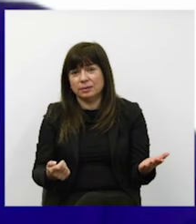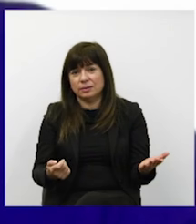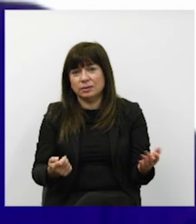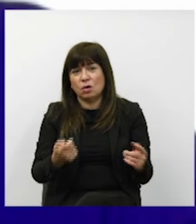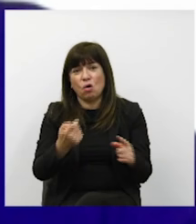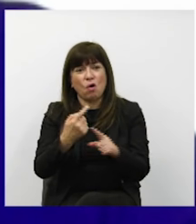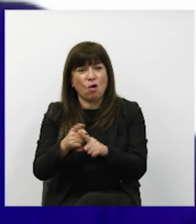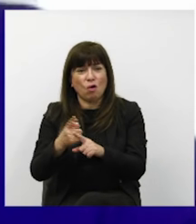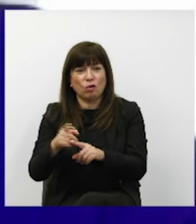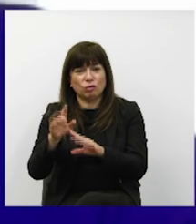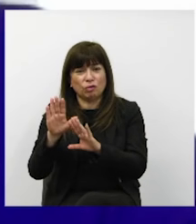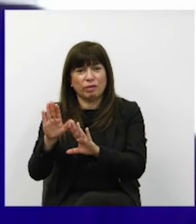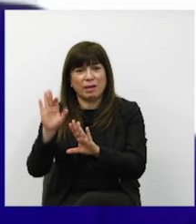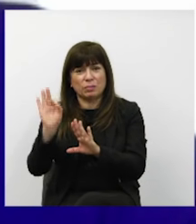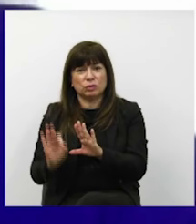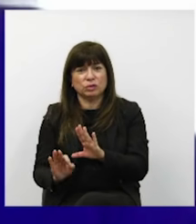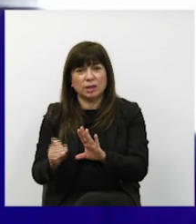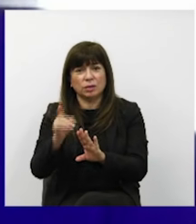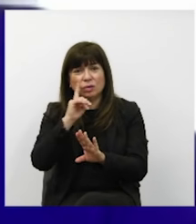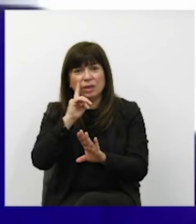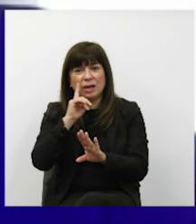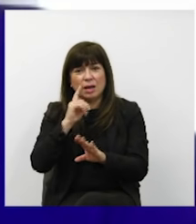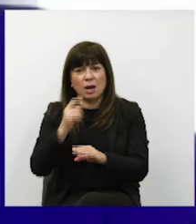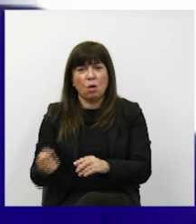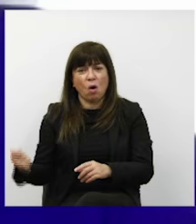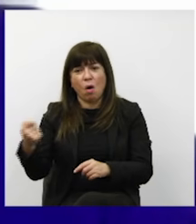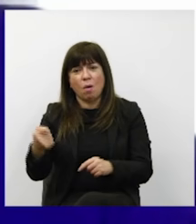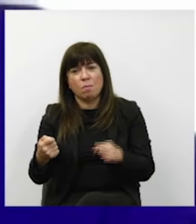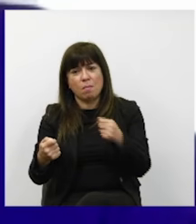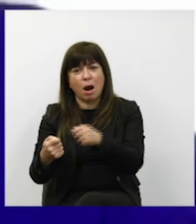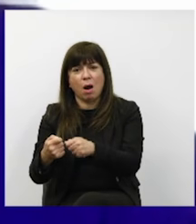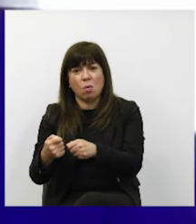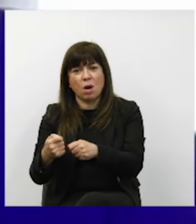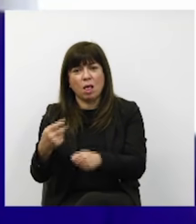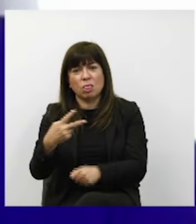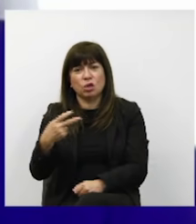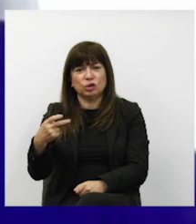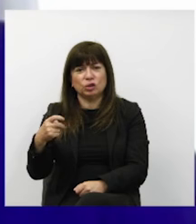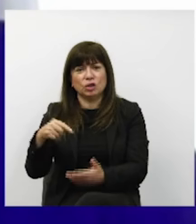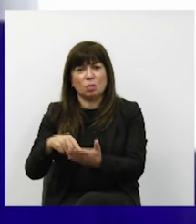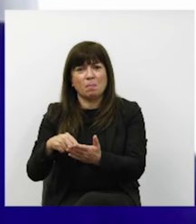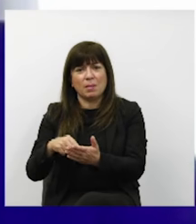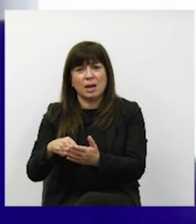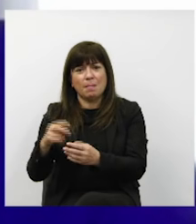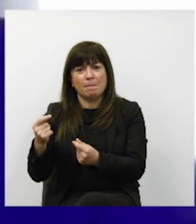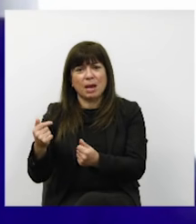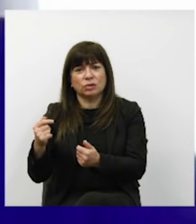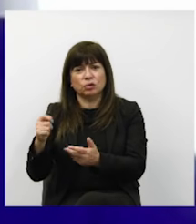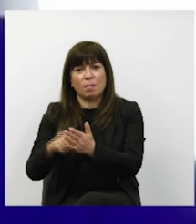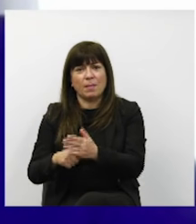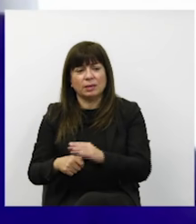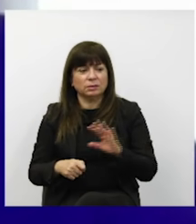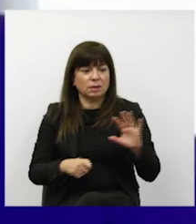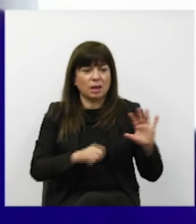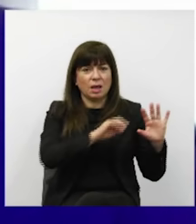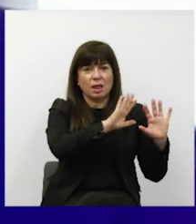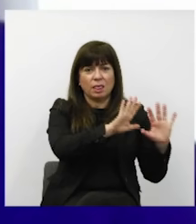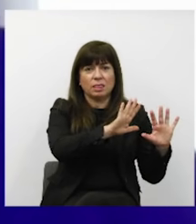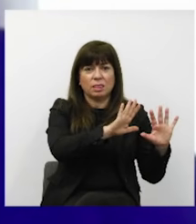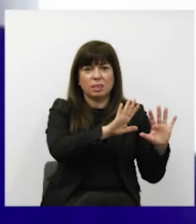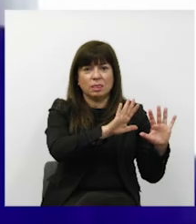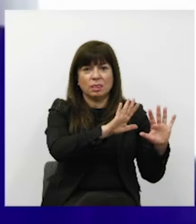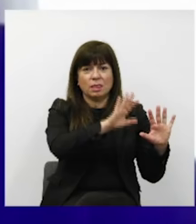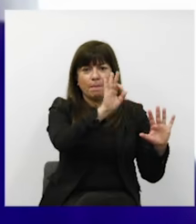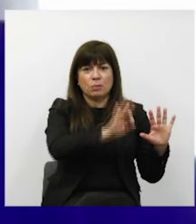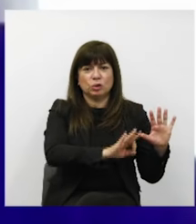otro 10% que cuenta con un copago, digamos, de 80 mil, 200 mil pesos al mes, y tienes un 10% que van a